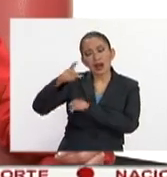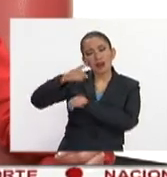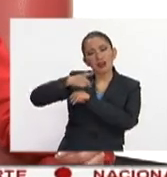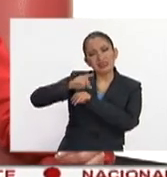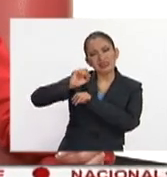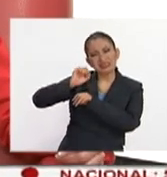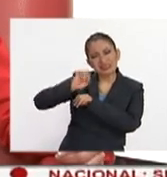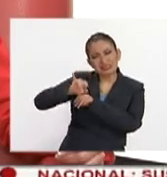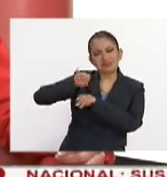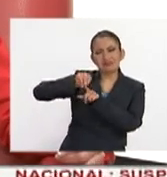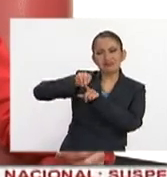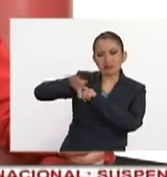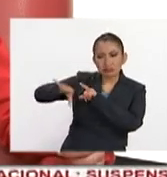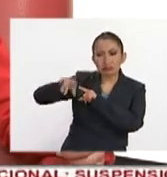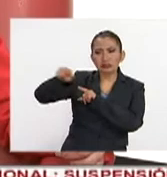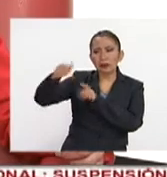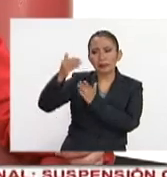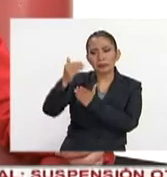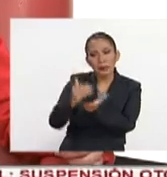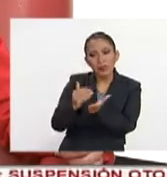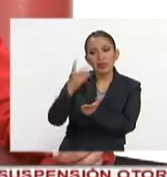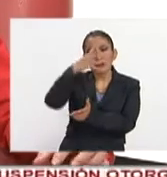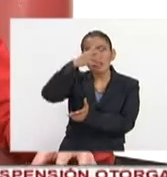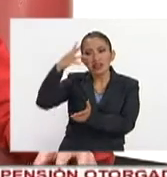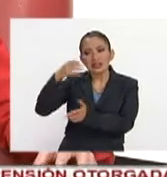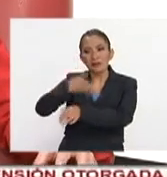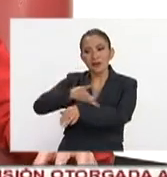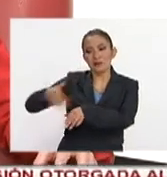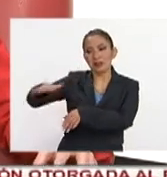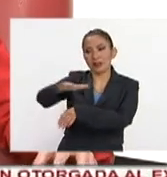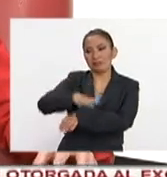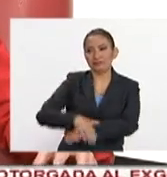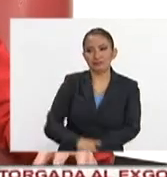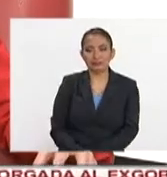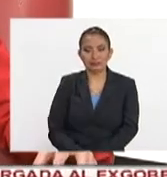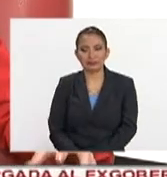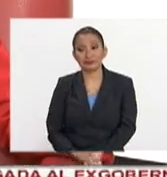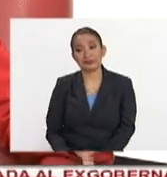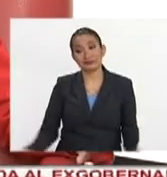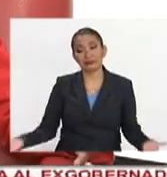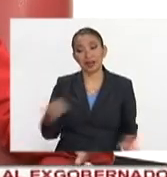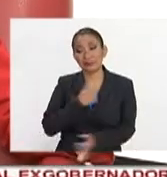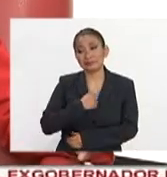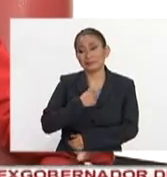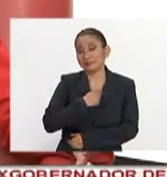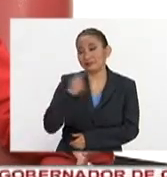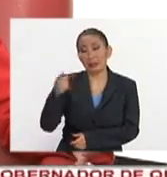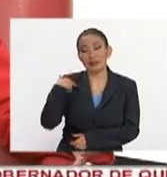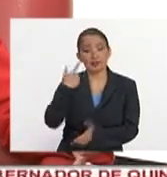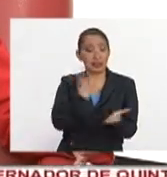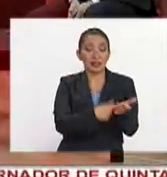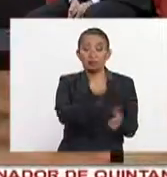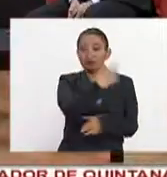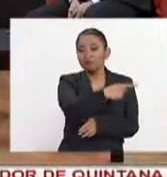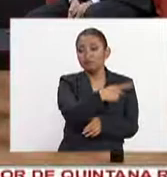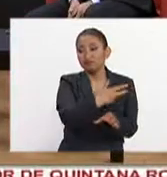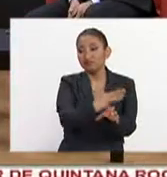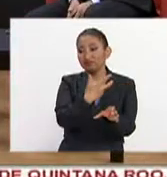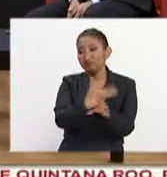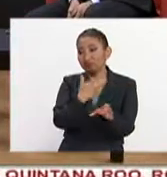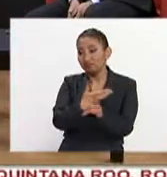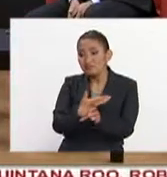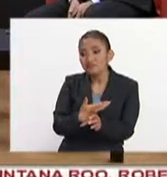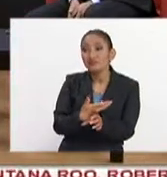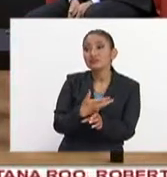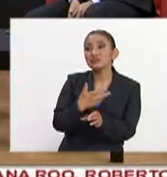sentido que disminuye mucho las visas a familiares. Lo malo es que es política interna, ¿no? Lo bueno